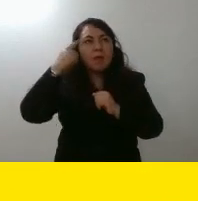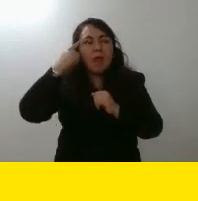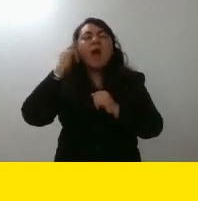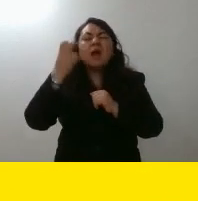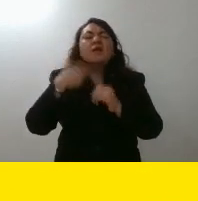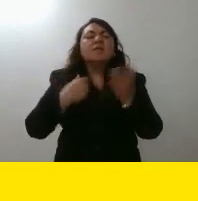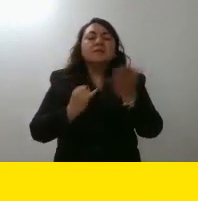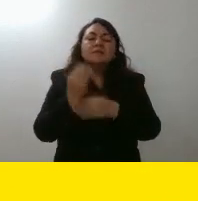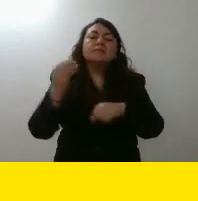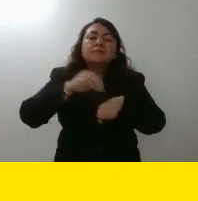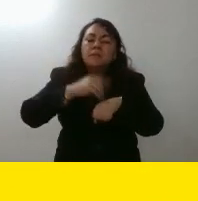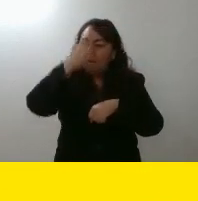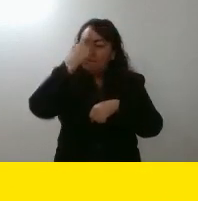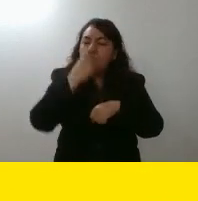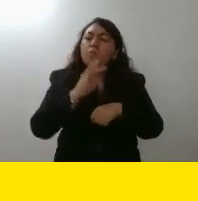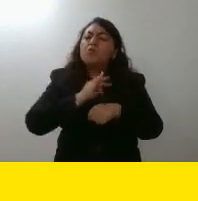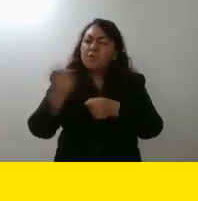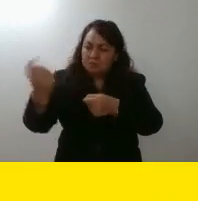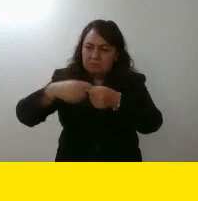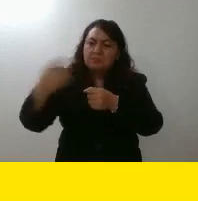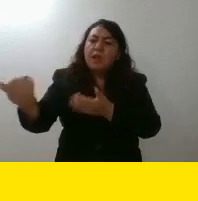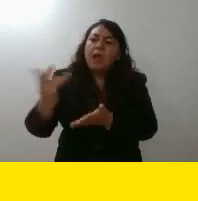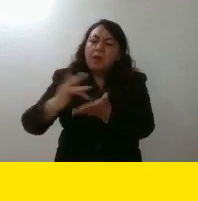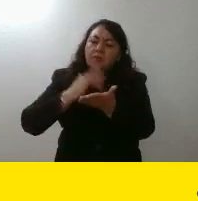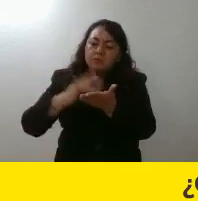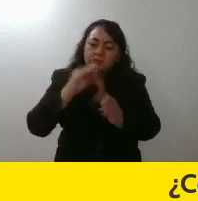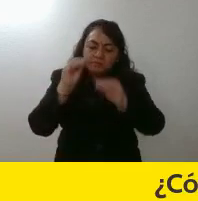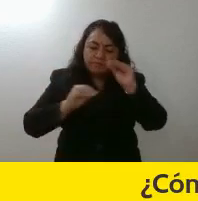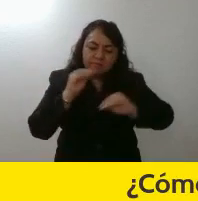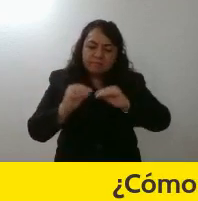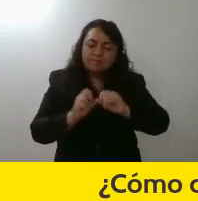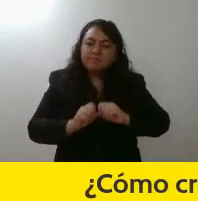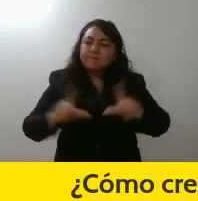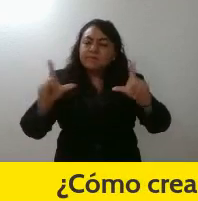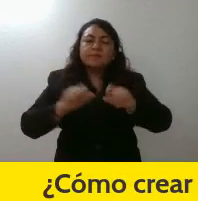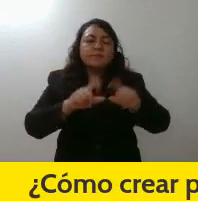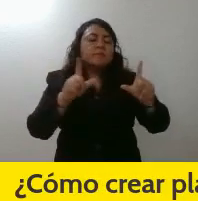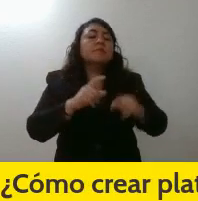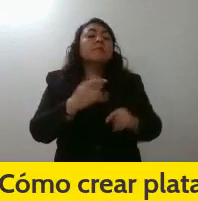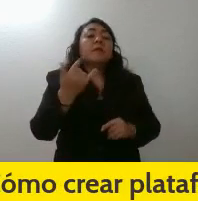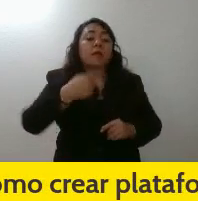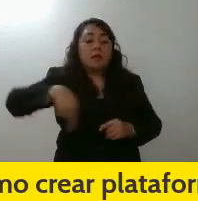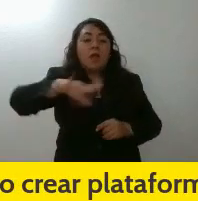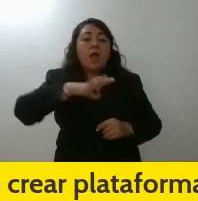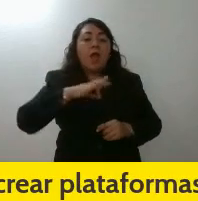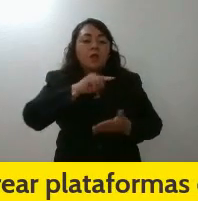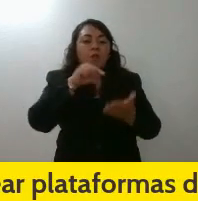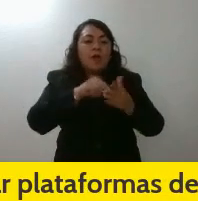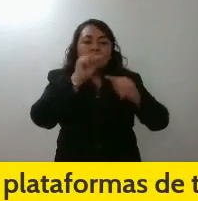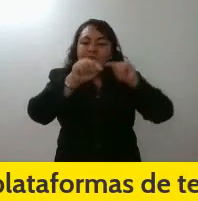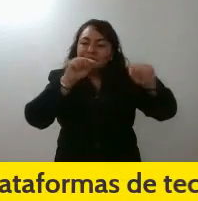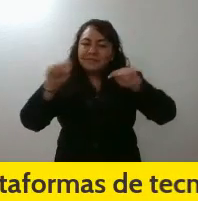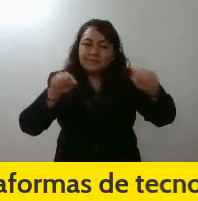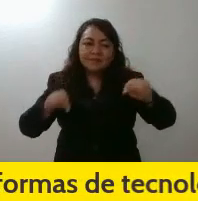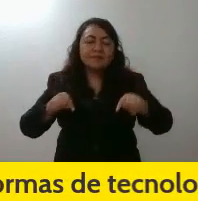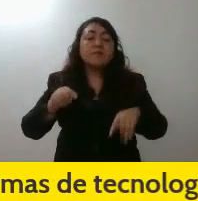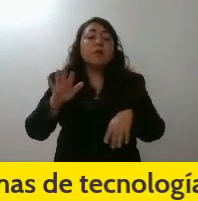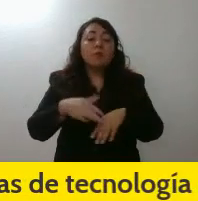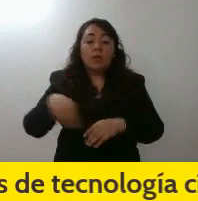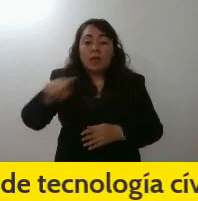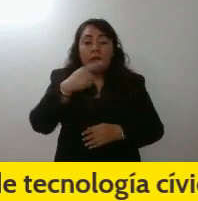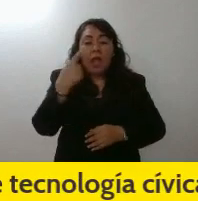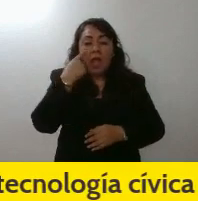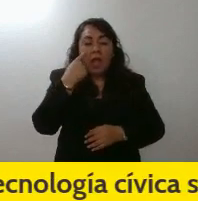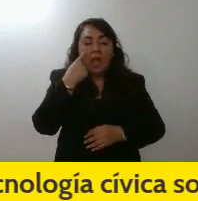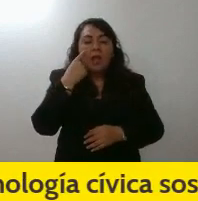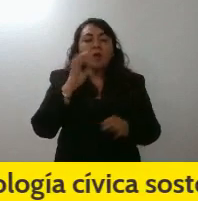de colaboradores con otras organizaciones que también trabajan estos temas y que además están en territorio, porque nuestra manera de